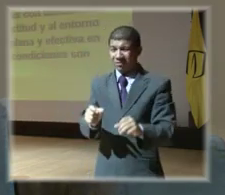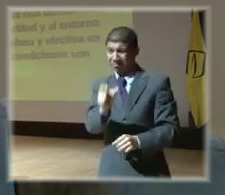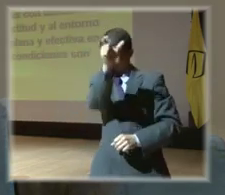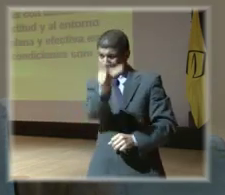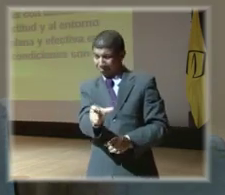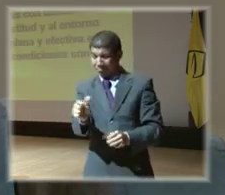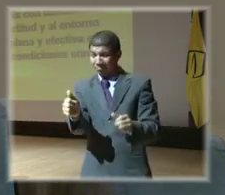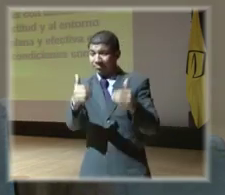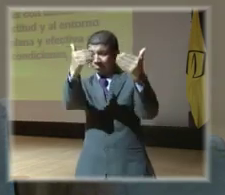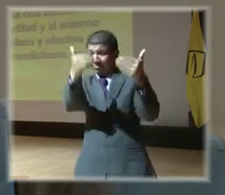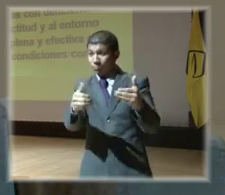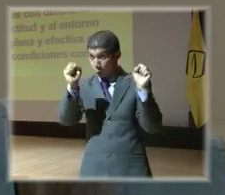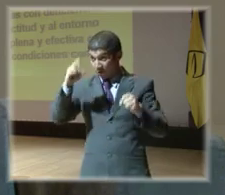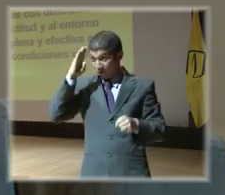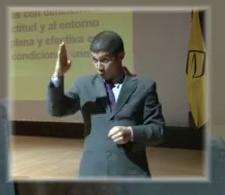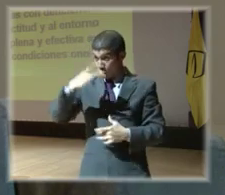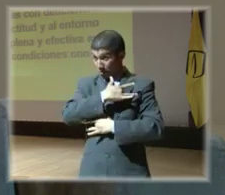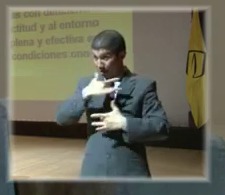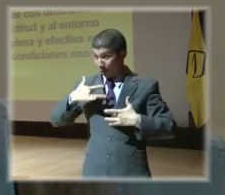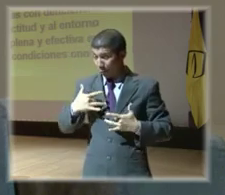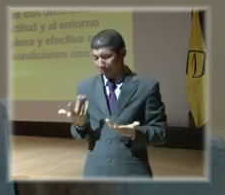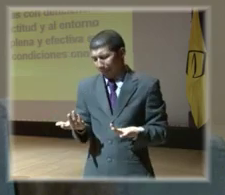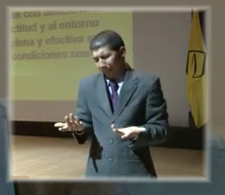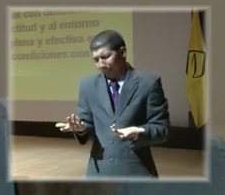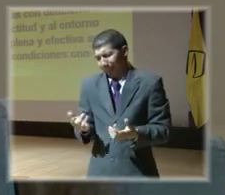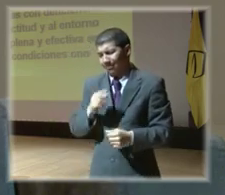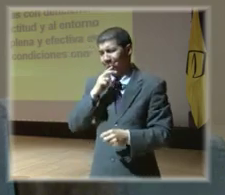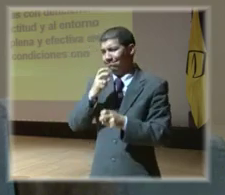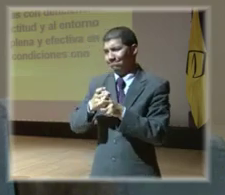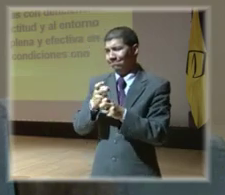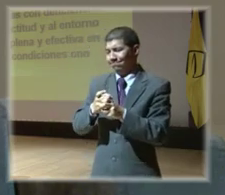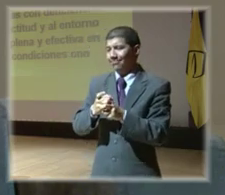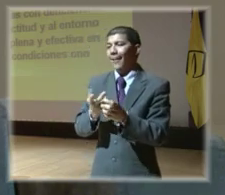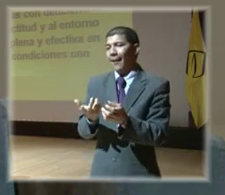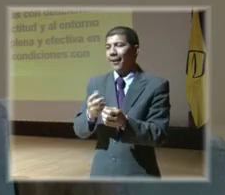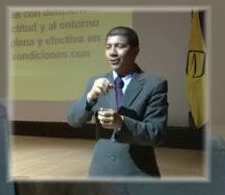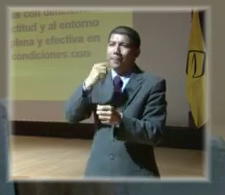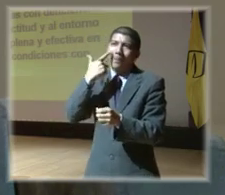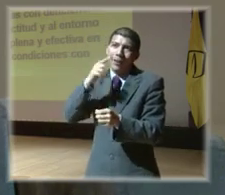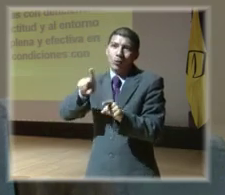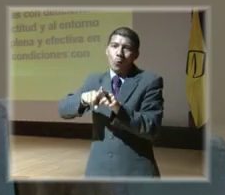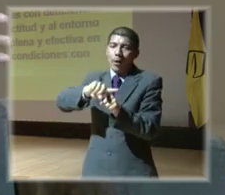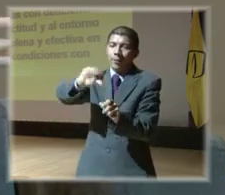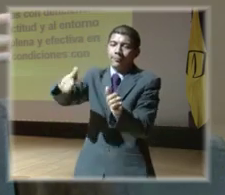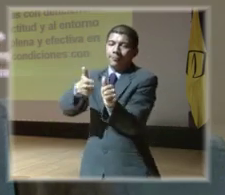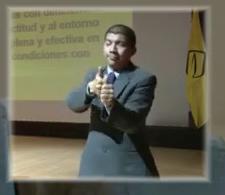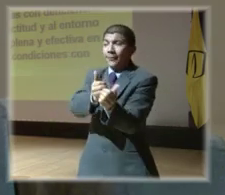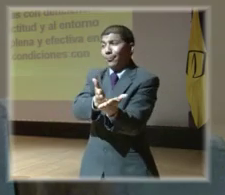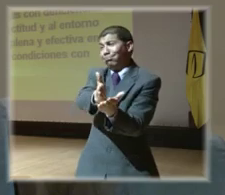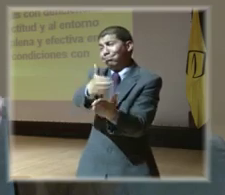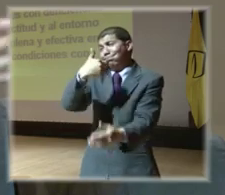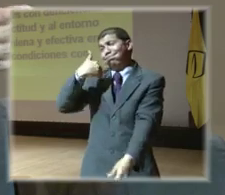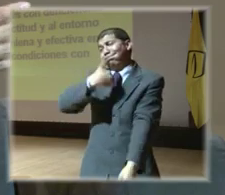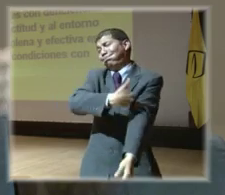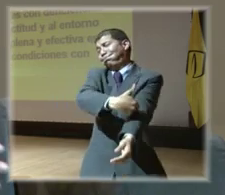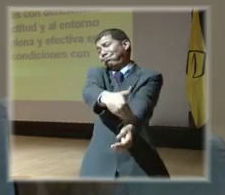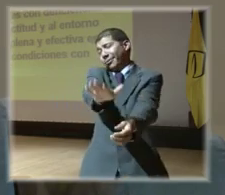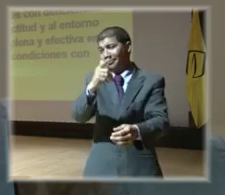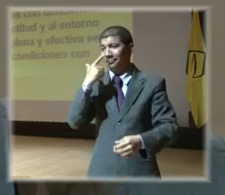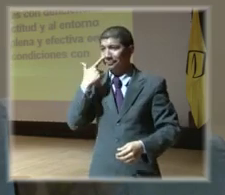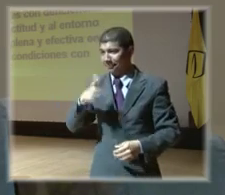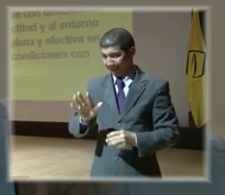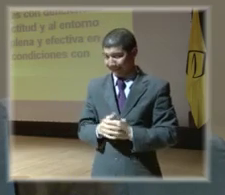el cambio, en la observación general del comité, como un cambio en la mirada, ¿no? El sistema de apoyos, y también lo decía, no me acuerdo si